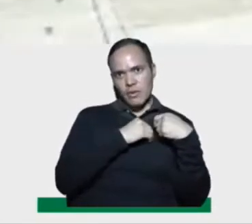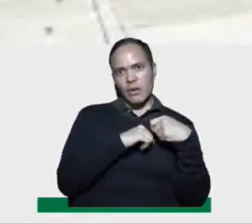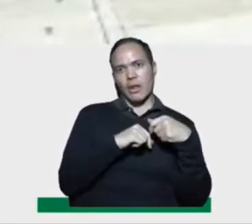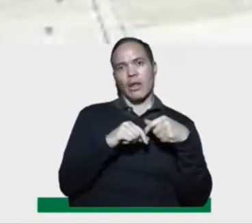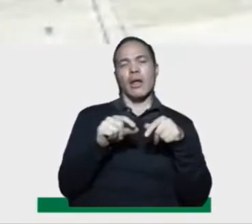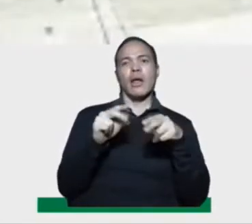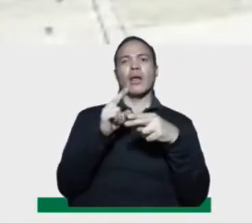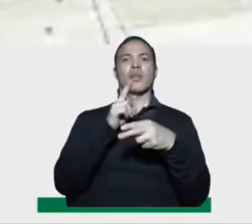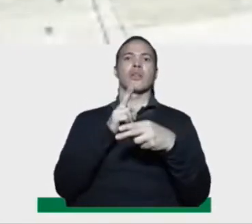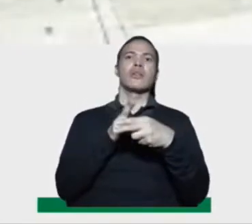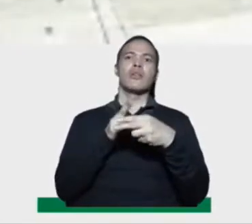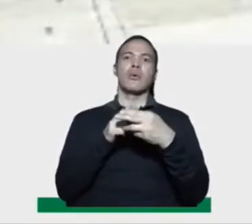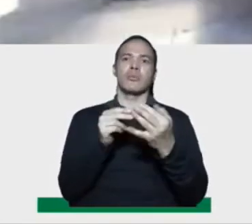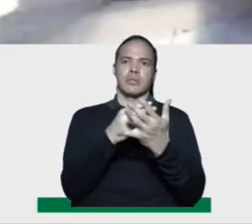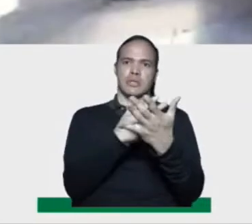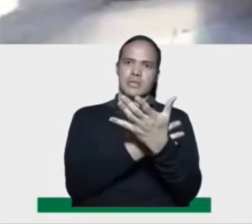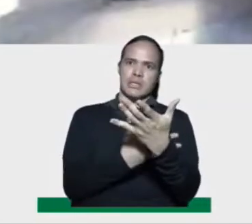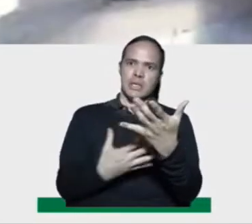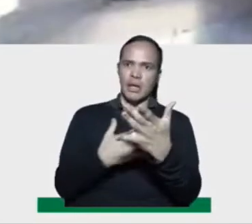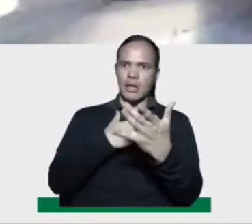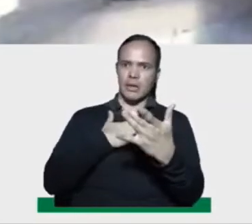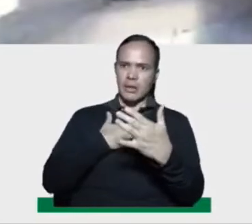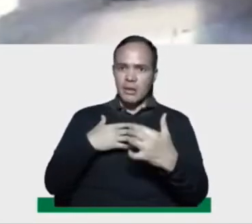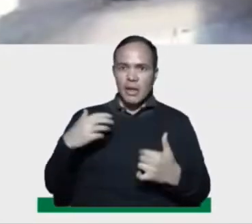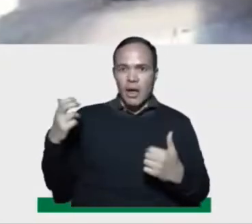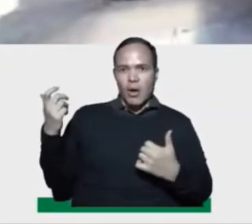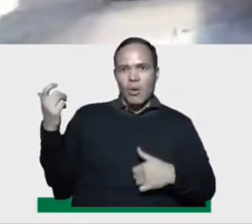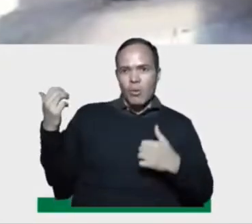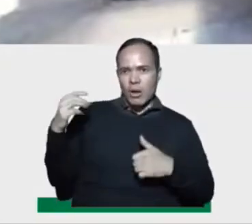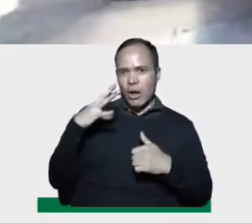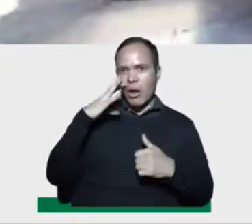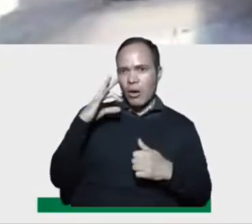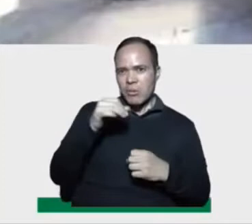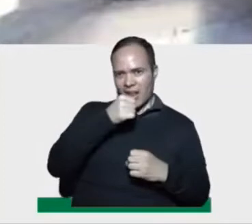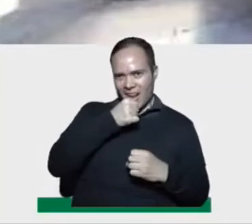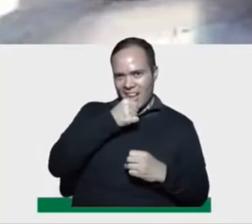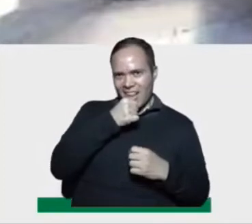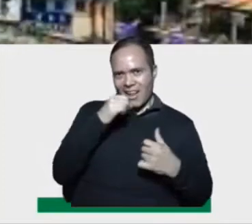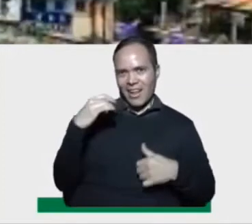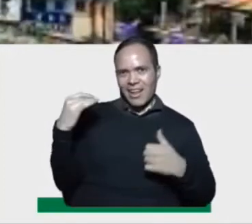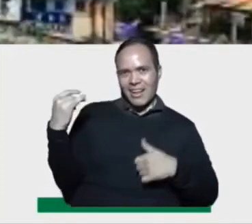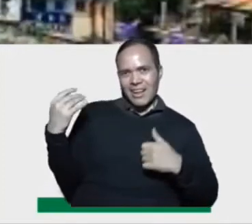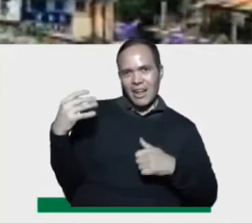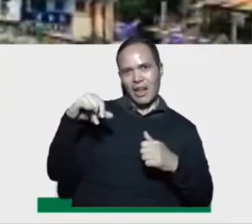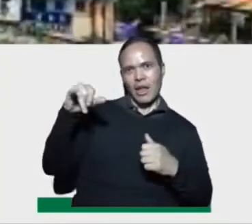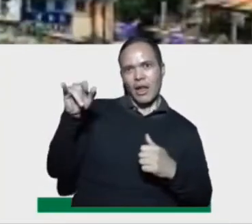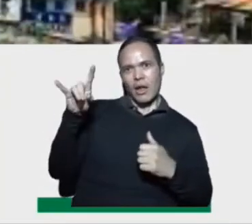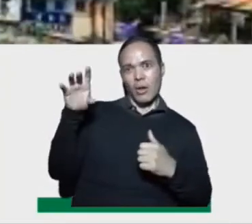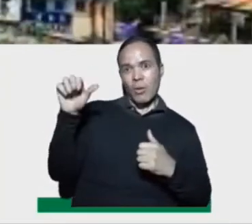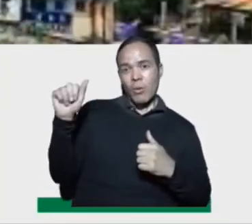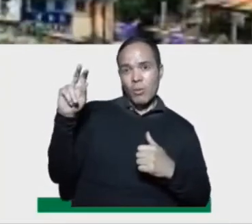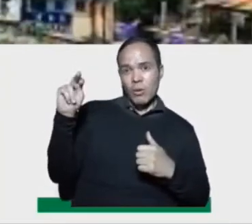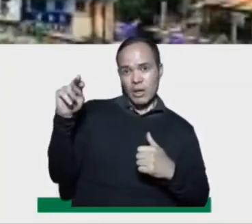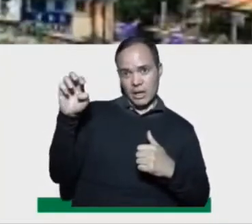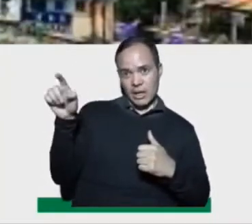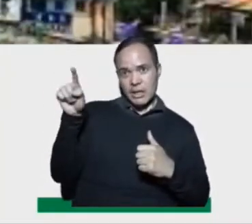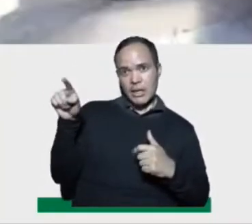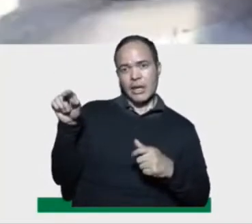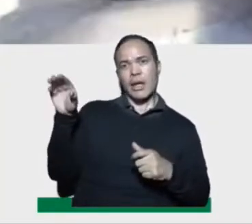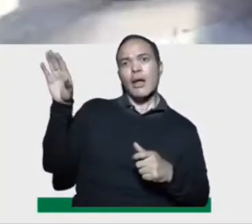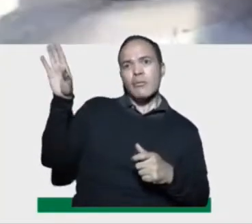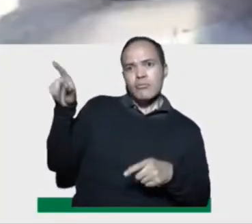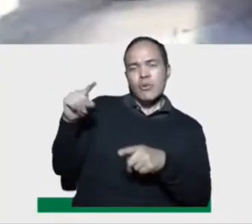conocer la ciudad y pues en la zona se hace una convocatoria para qué se cree algo